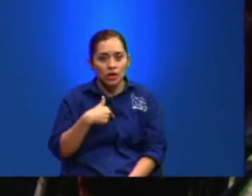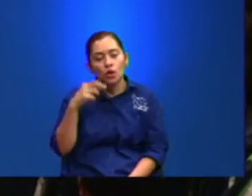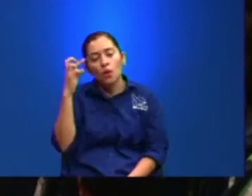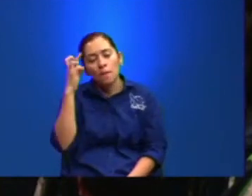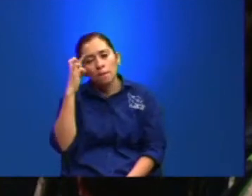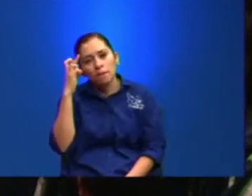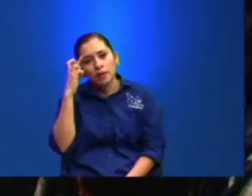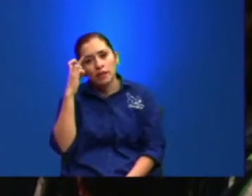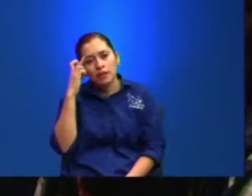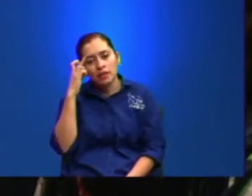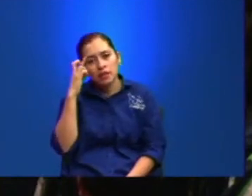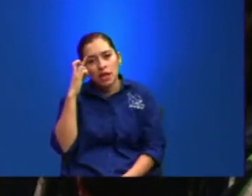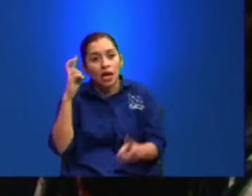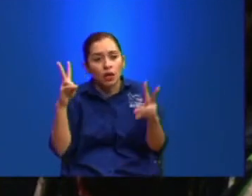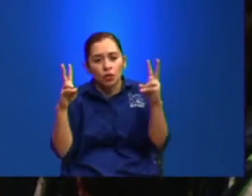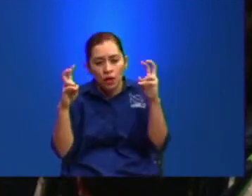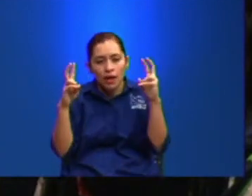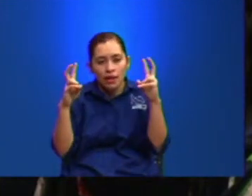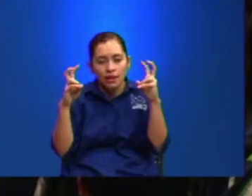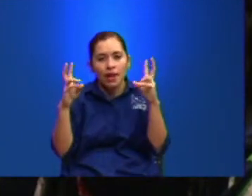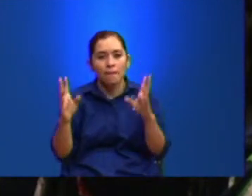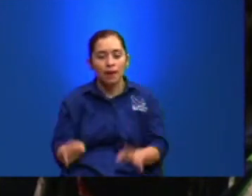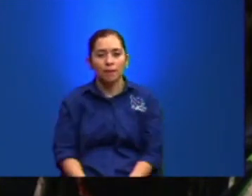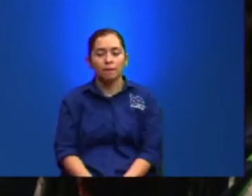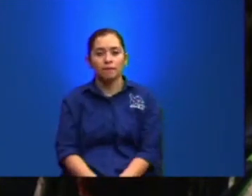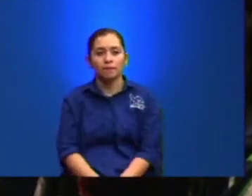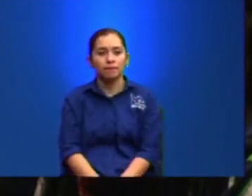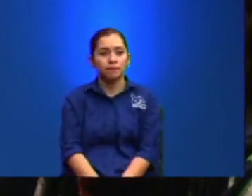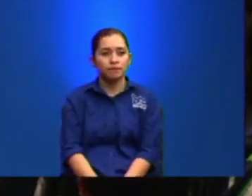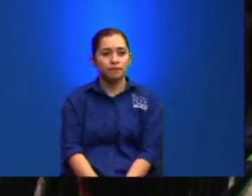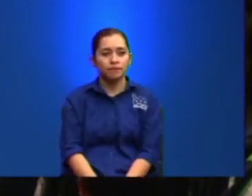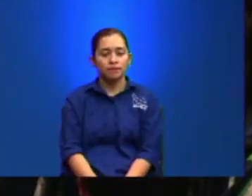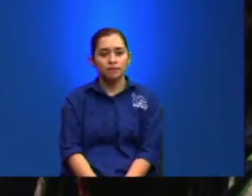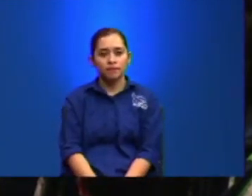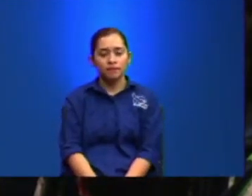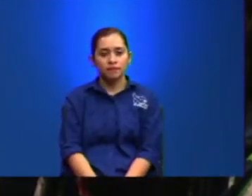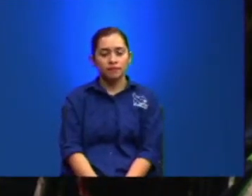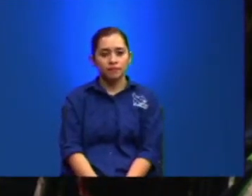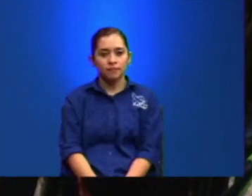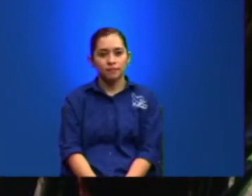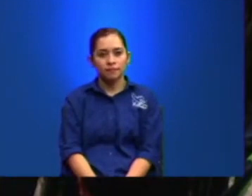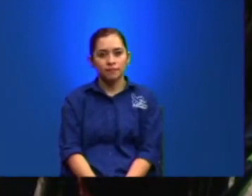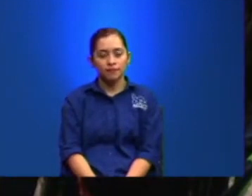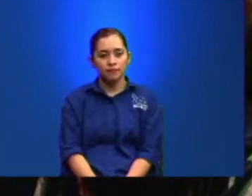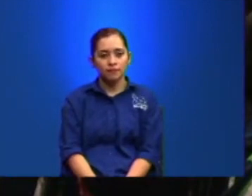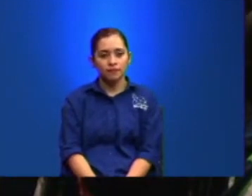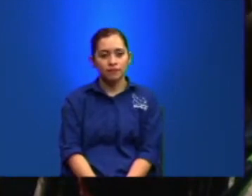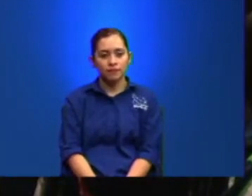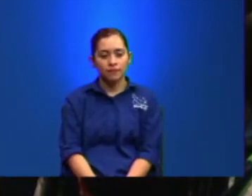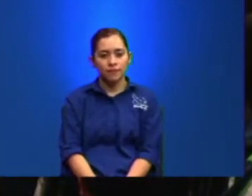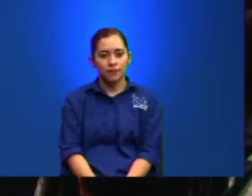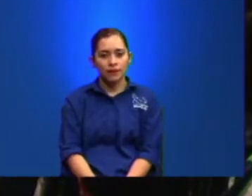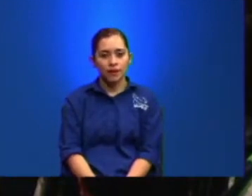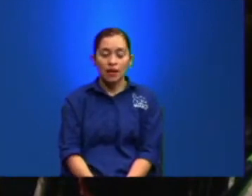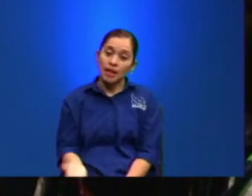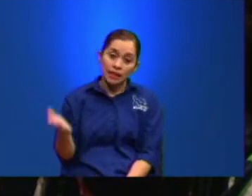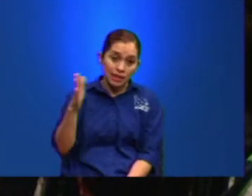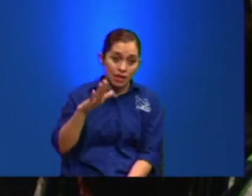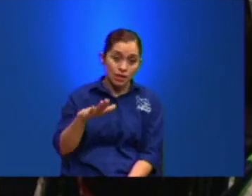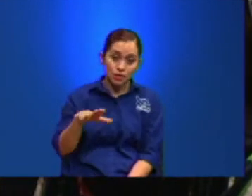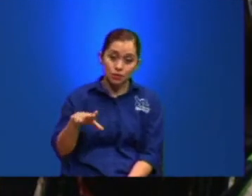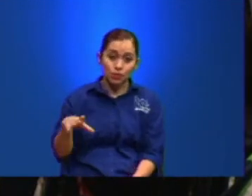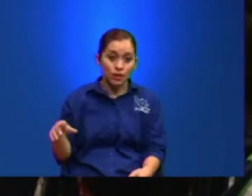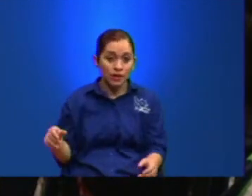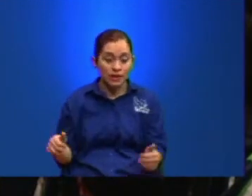y está el estrés para el domingo es una batalla y es una gloria de dios y después de cada servicio que